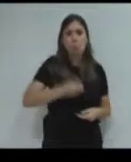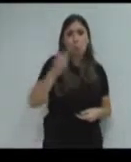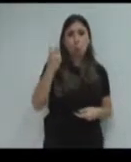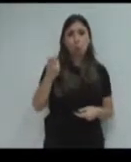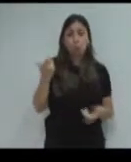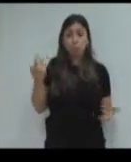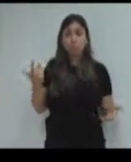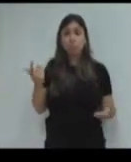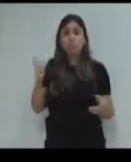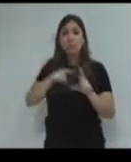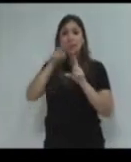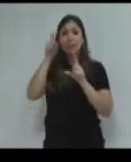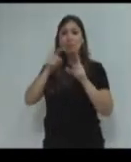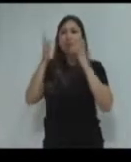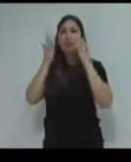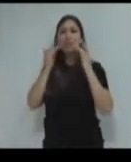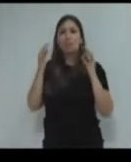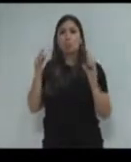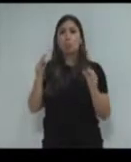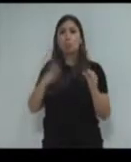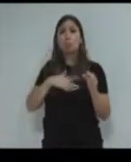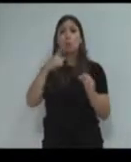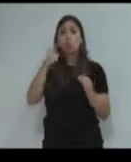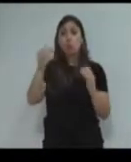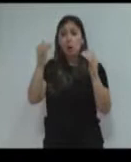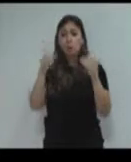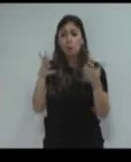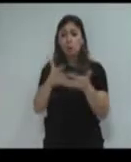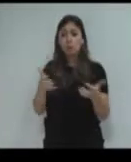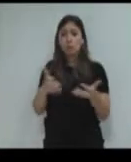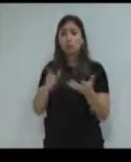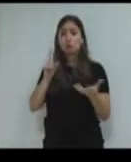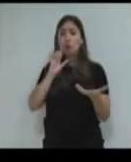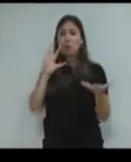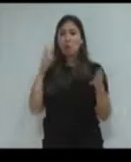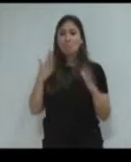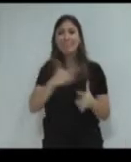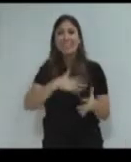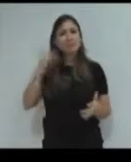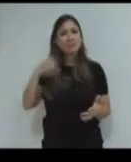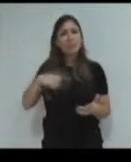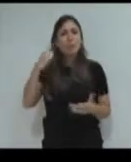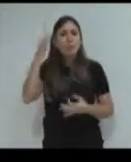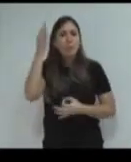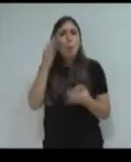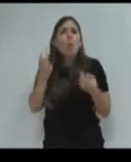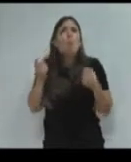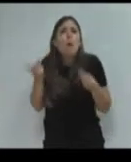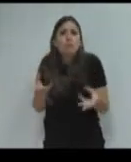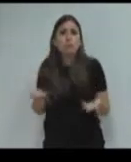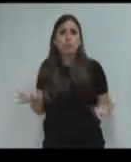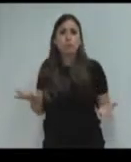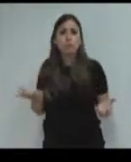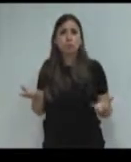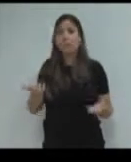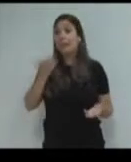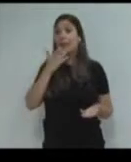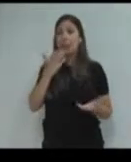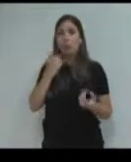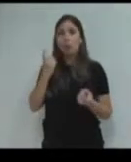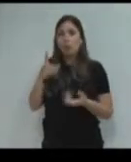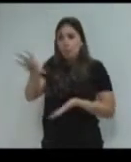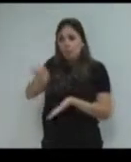la evolución solo, pero yo necesito ese dato. ¿Por qué? Porque a lo mejor tengo que trabajar con